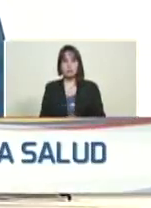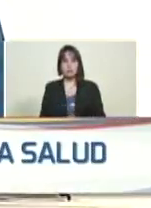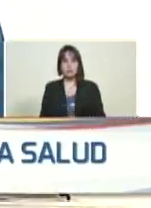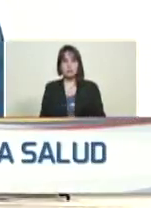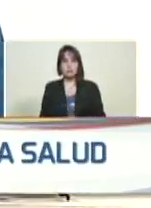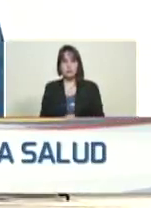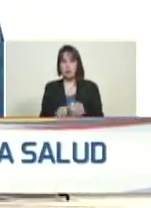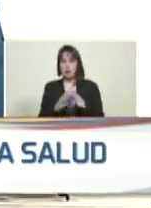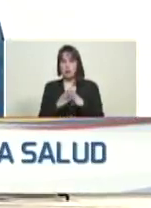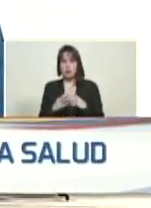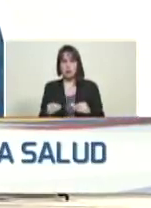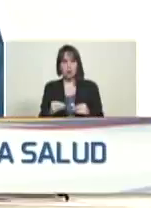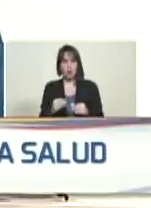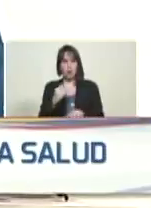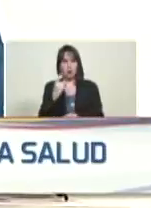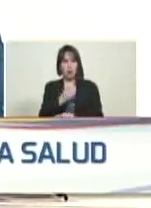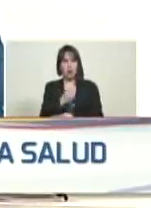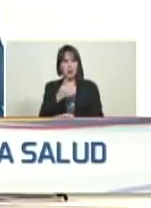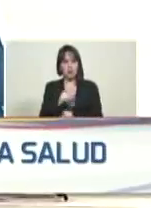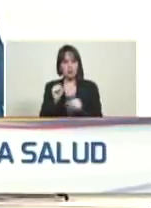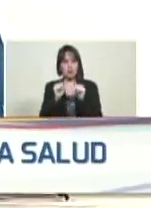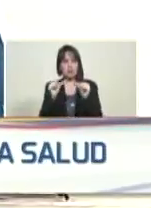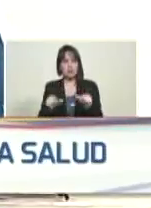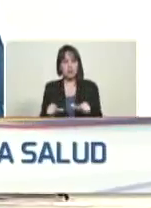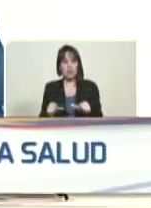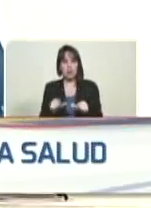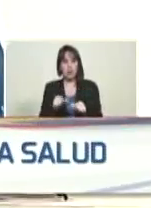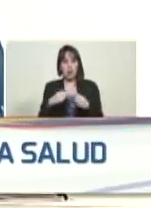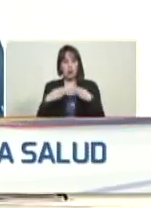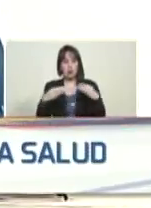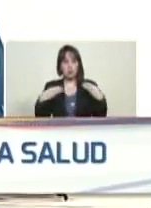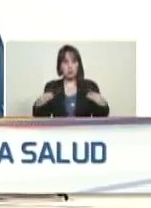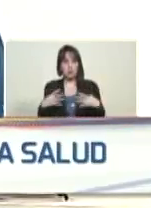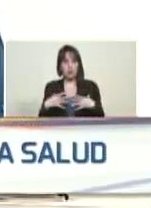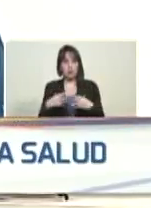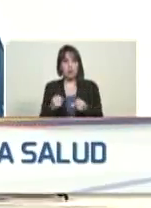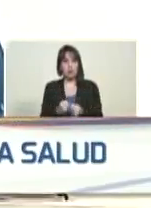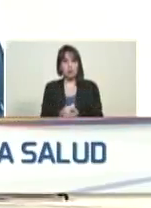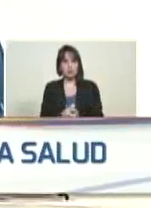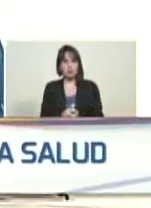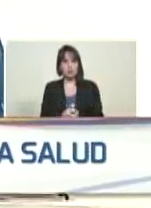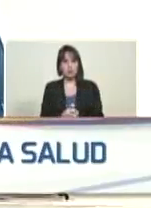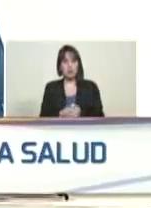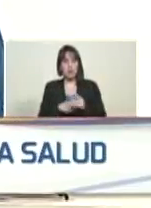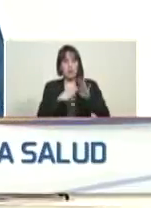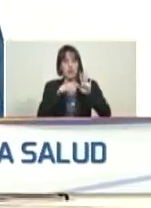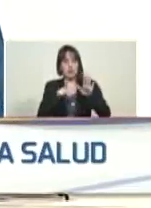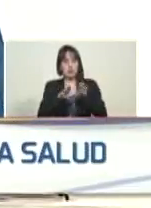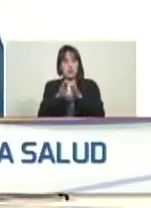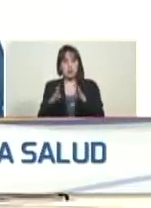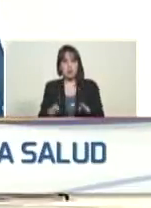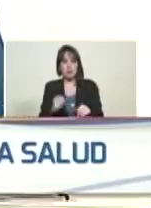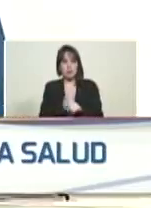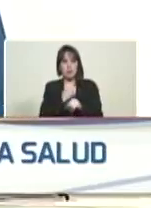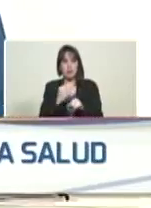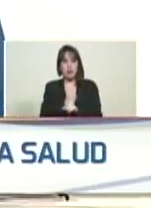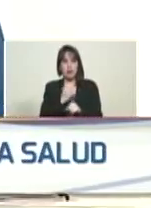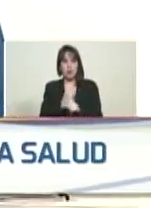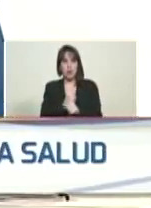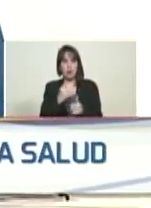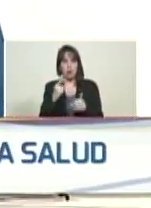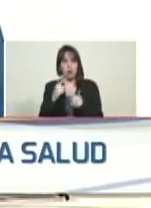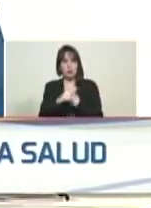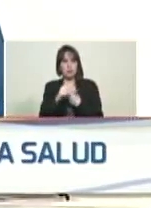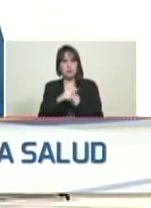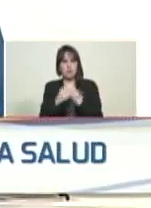todo lo que tiene que ver con el sistema público de salud, las 6 mesas de trabajo, la primera, la